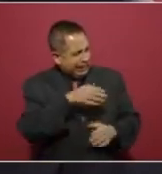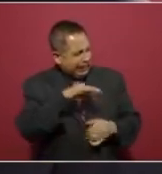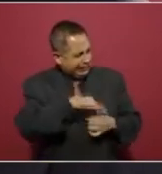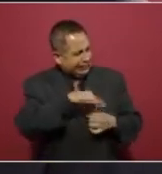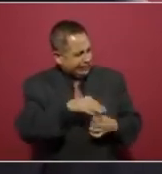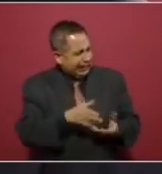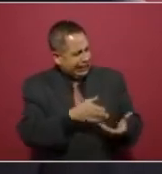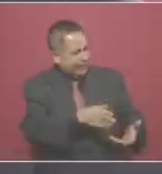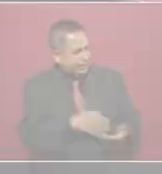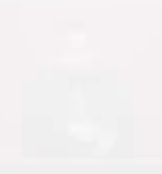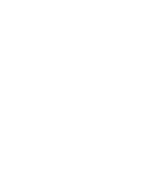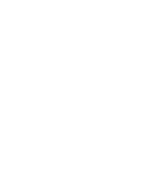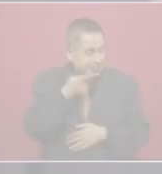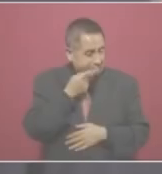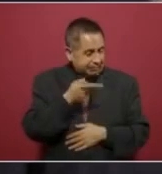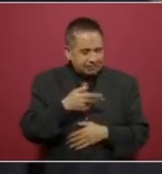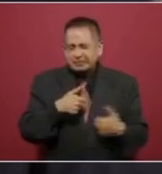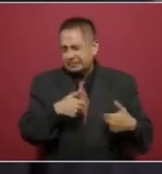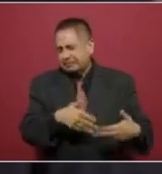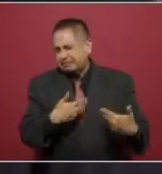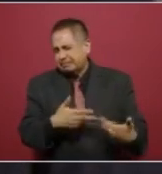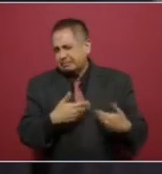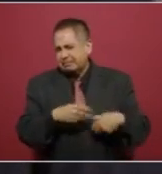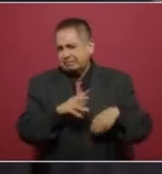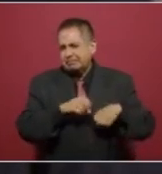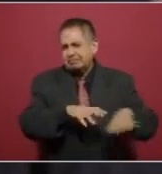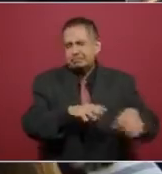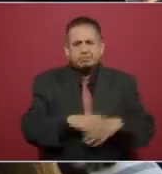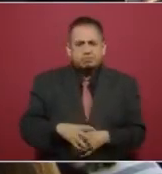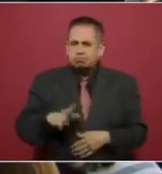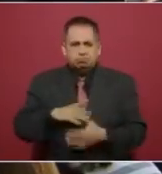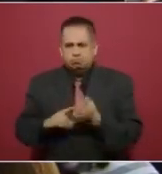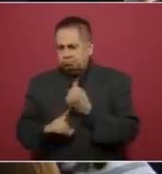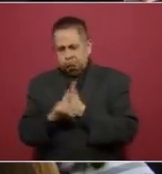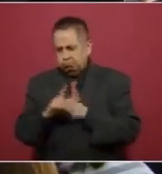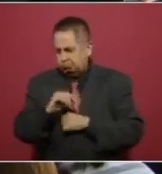Porque inventan muchas cosas. No hay problema.